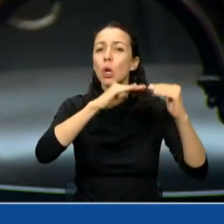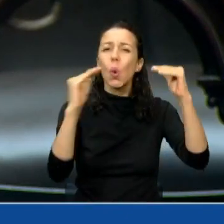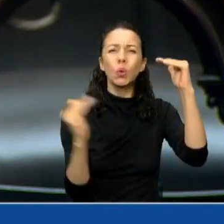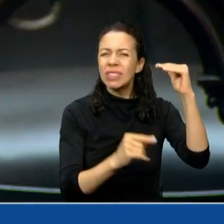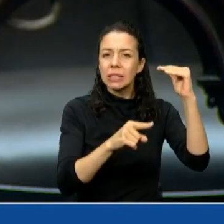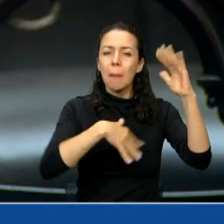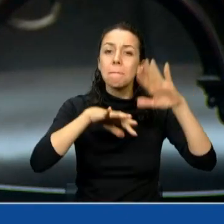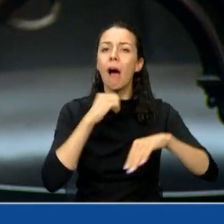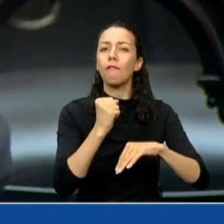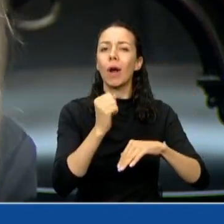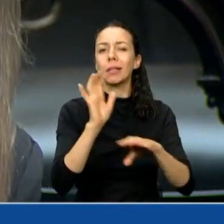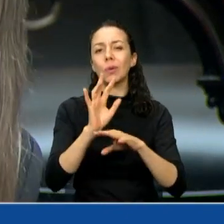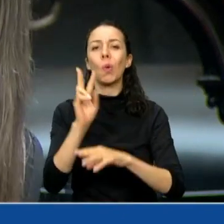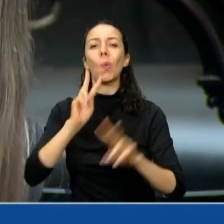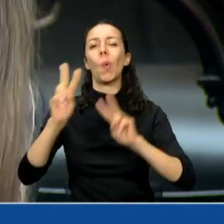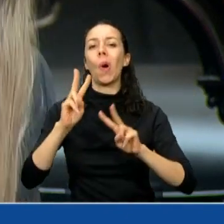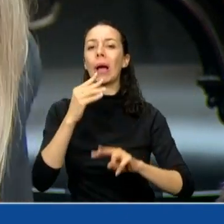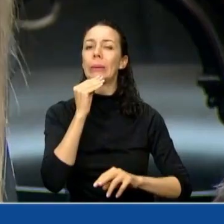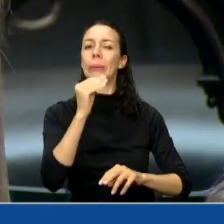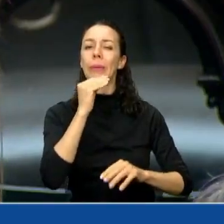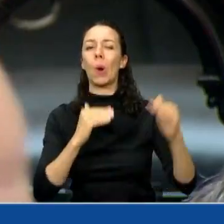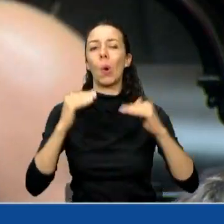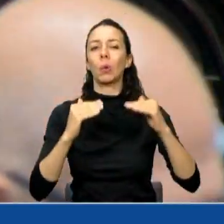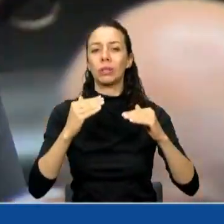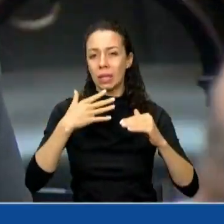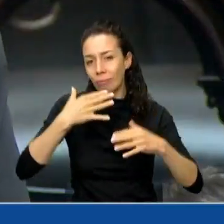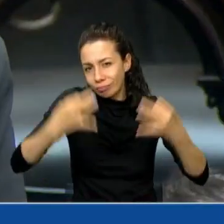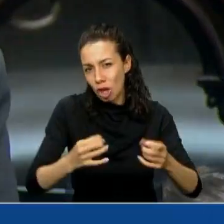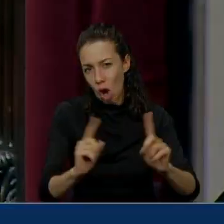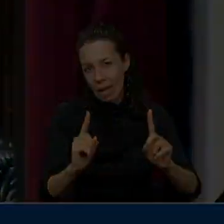es parecer justo sin serlo. Muchas gracias, presidente. Gracias, diputada.